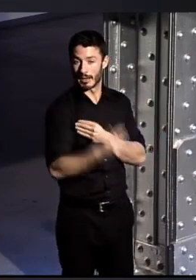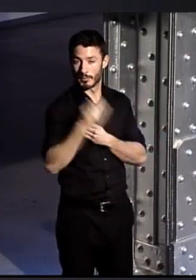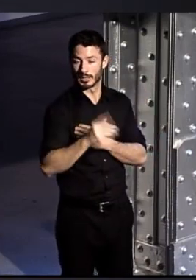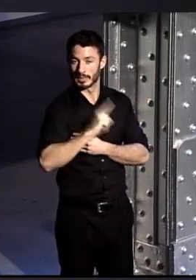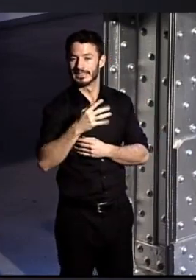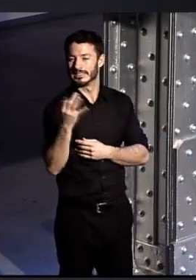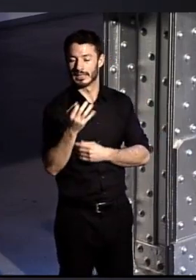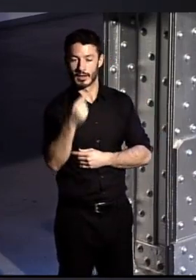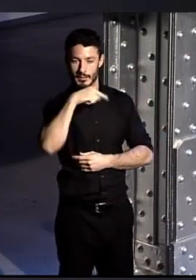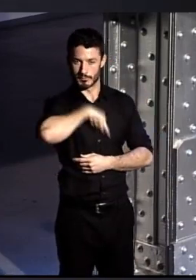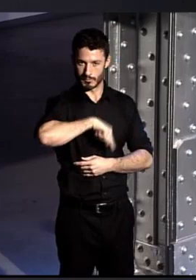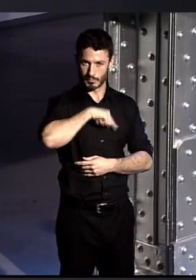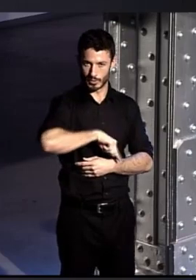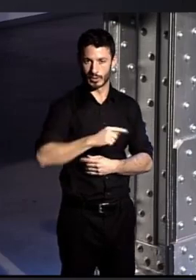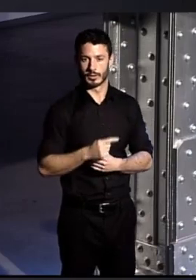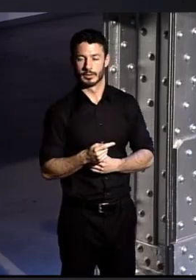los sentimientos,